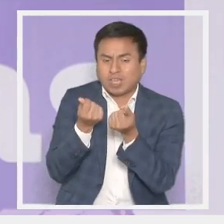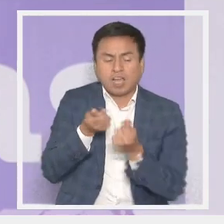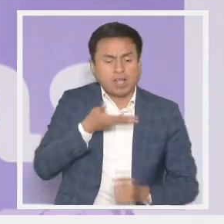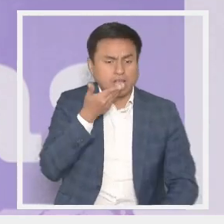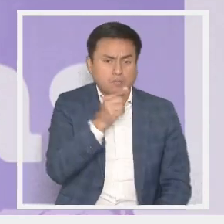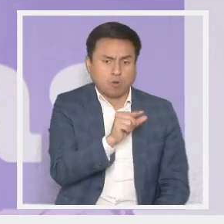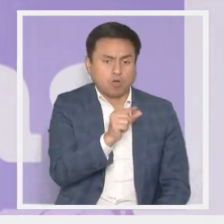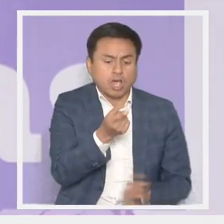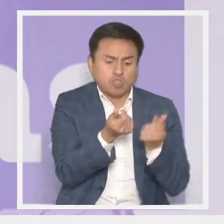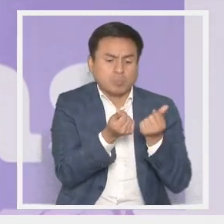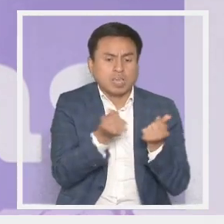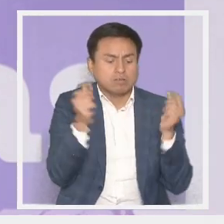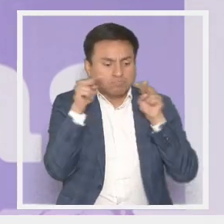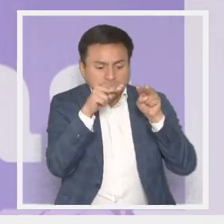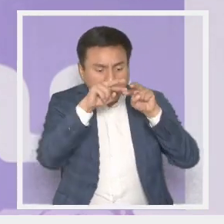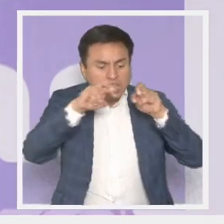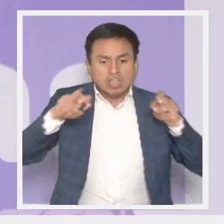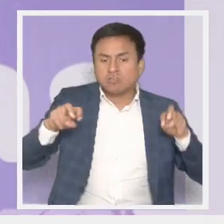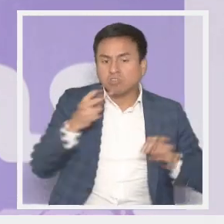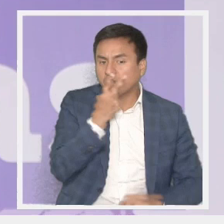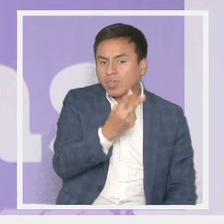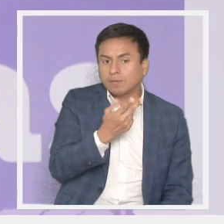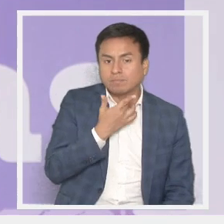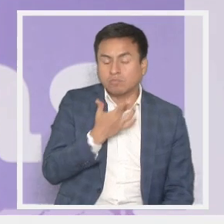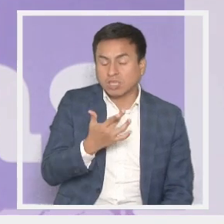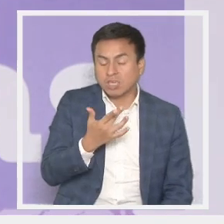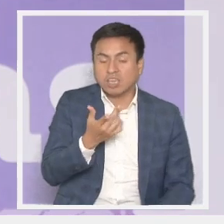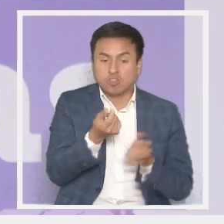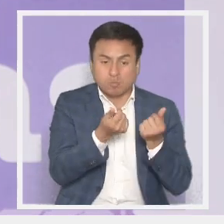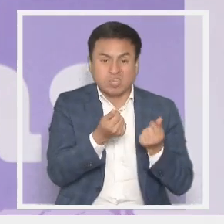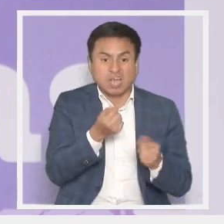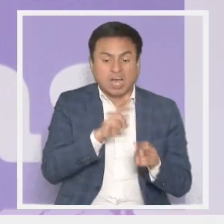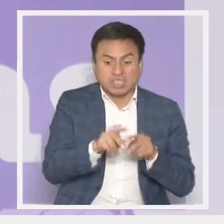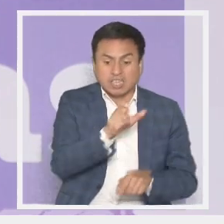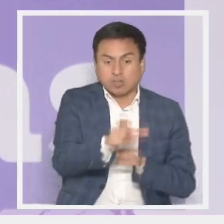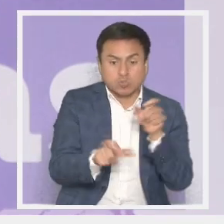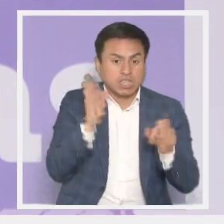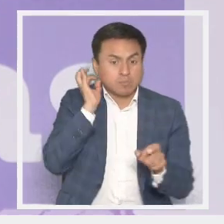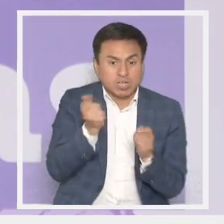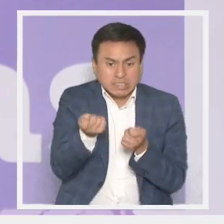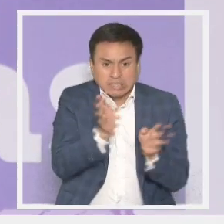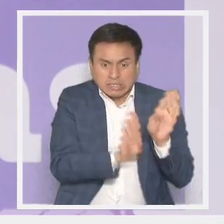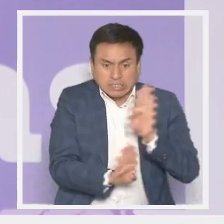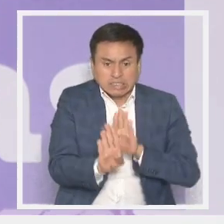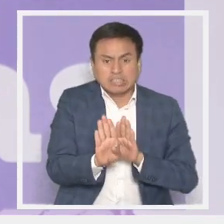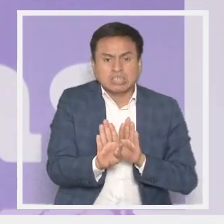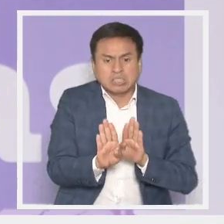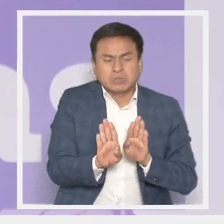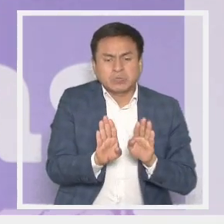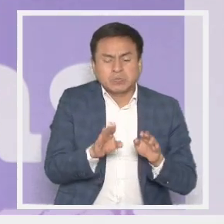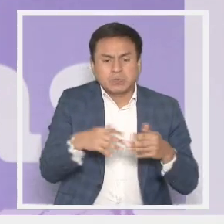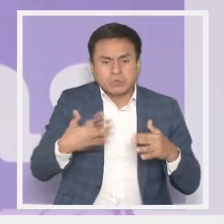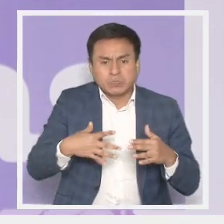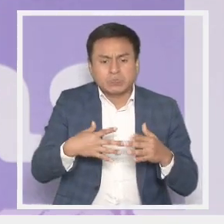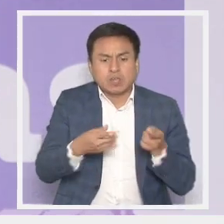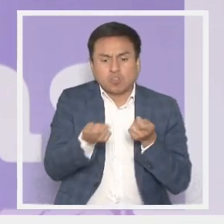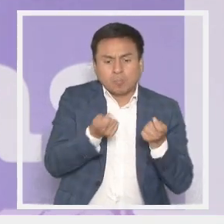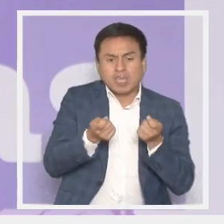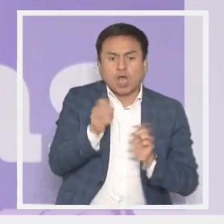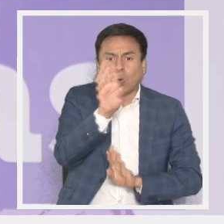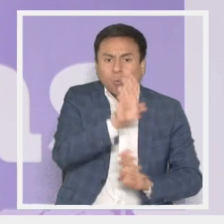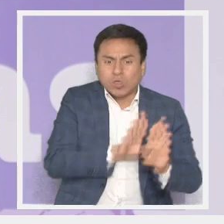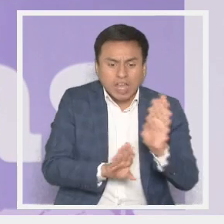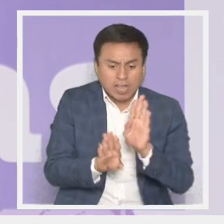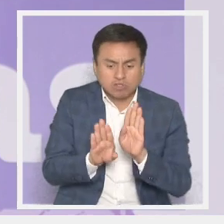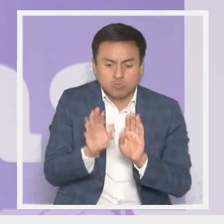se habla de esa economía invisible, que es la que generan ustedes, las que sostienen la economía de los cuidados